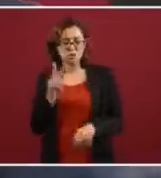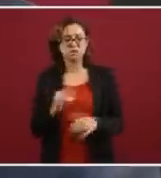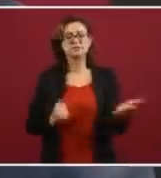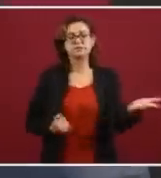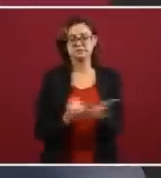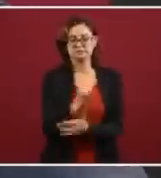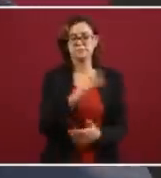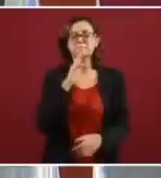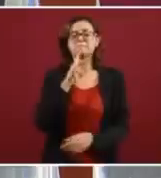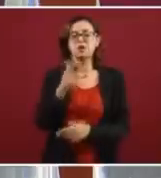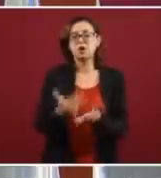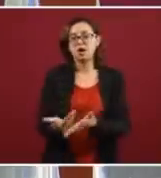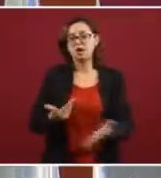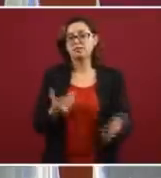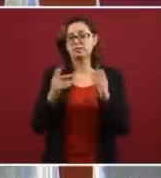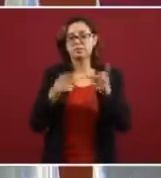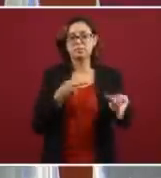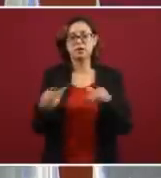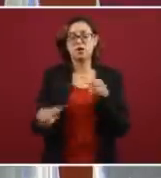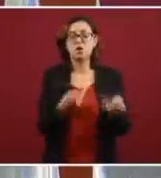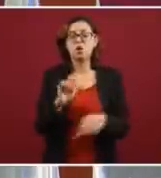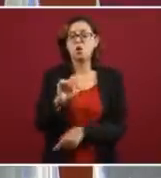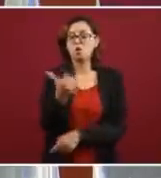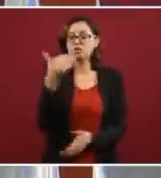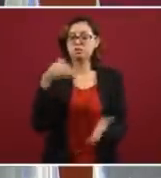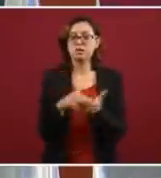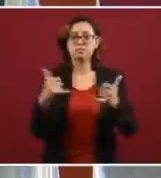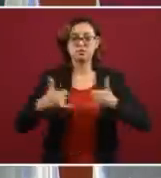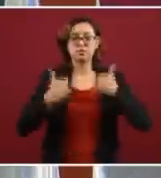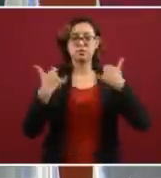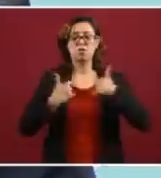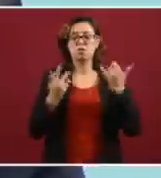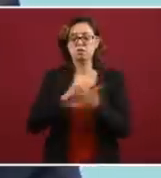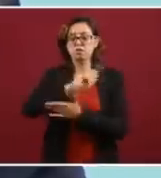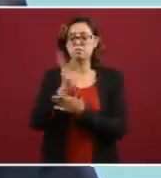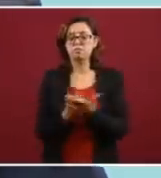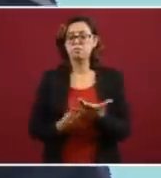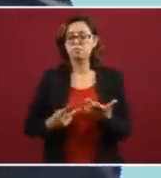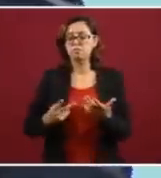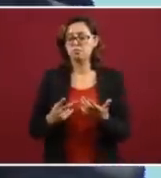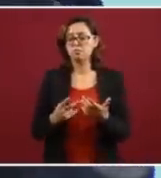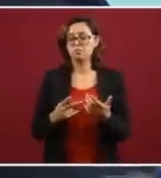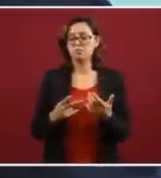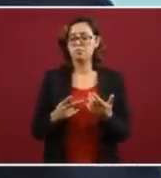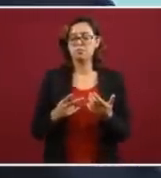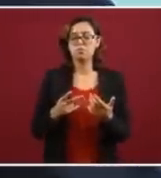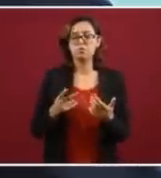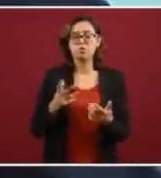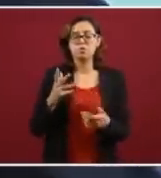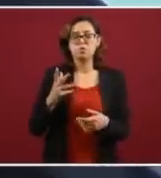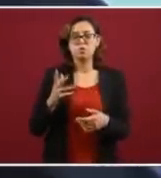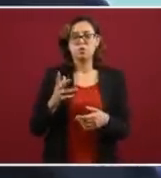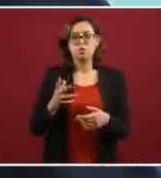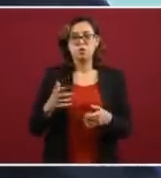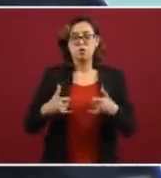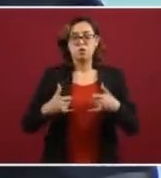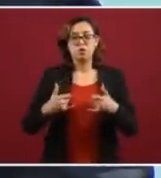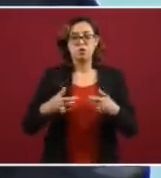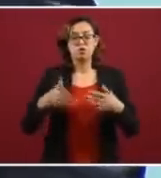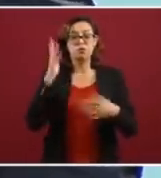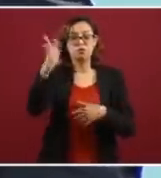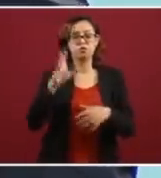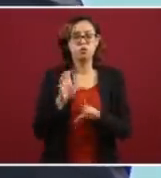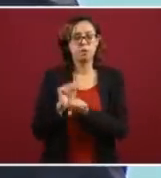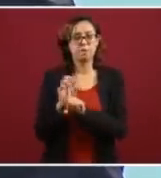mejor preparados, más de 11,000 jóvenes del programa construyendo Jóvenes Construyendo el Futuro se están